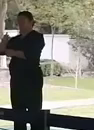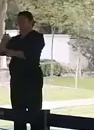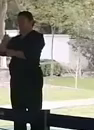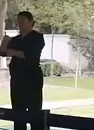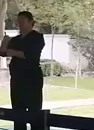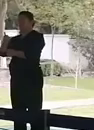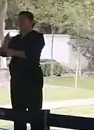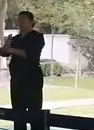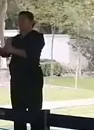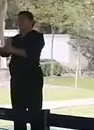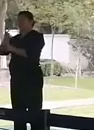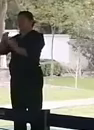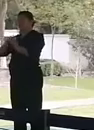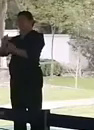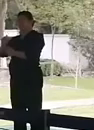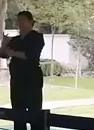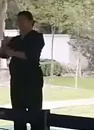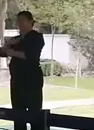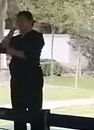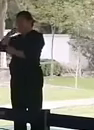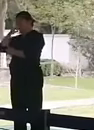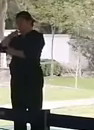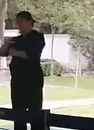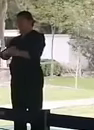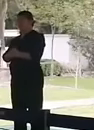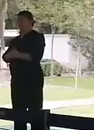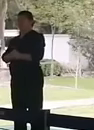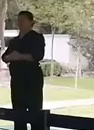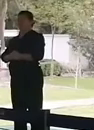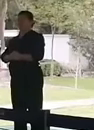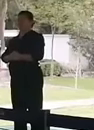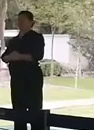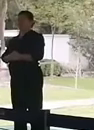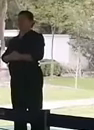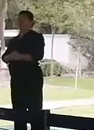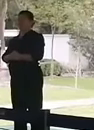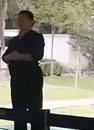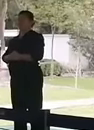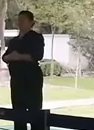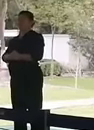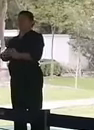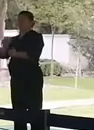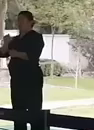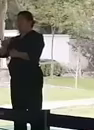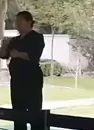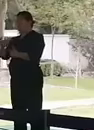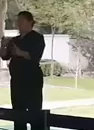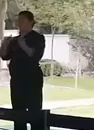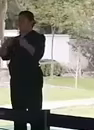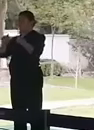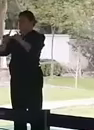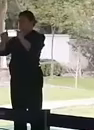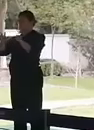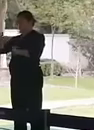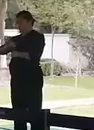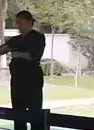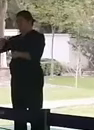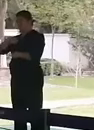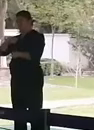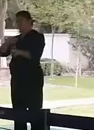año. Y en eso, aprendiendo más de la gente de Tlaxcala y la relación que